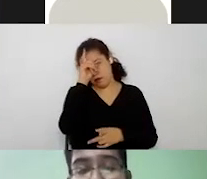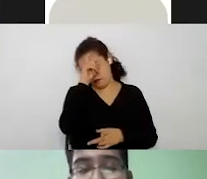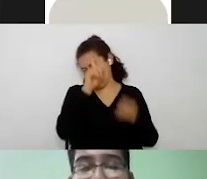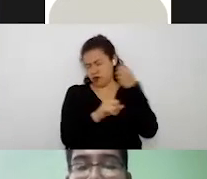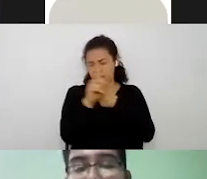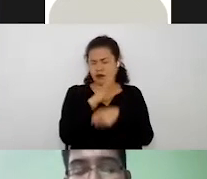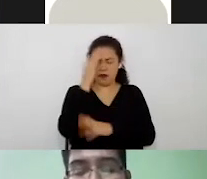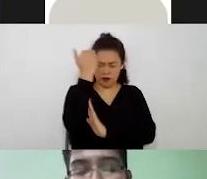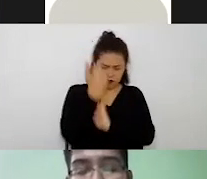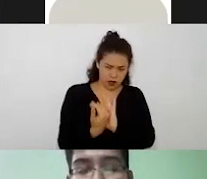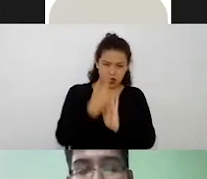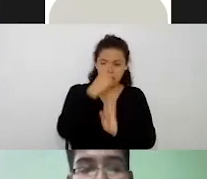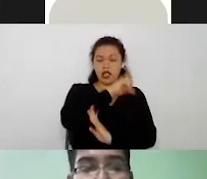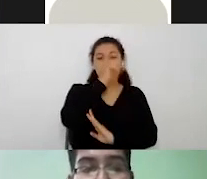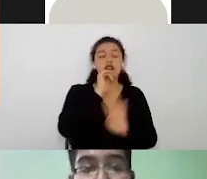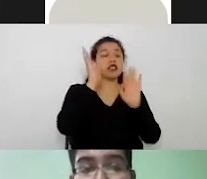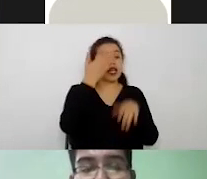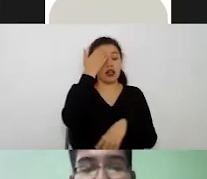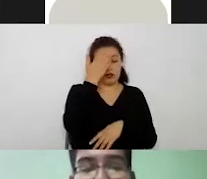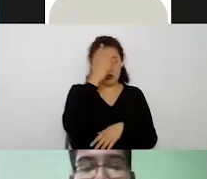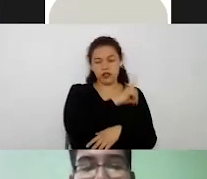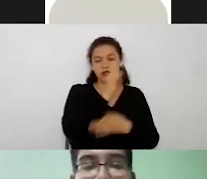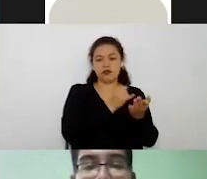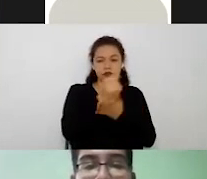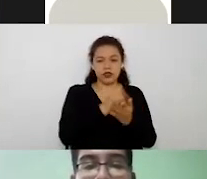partir de eso empezar a tomar decisiones en cuanto a qué hacer